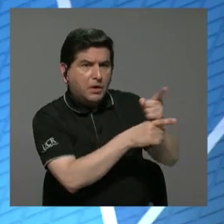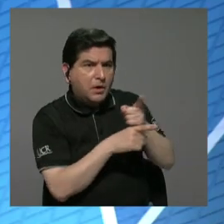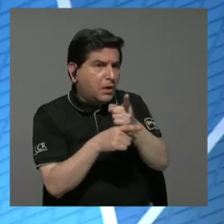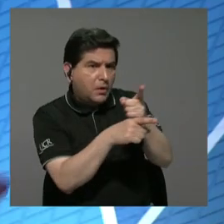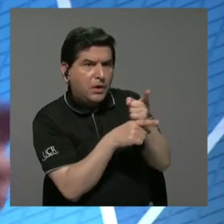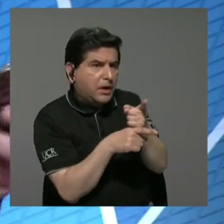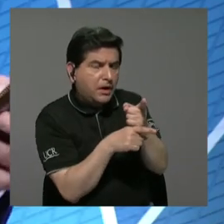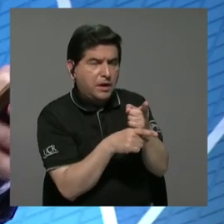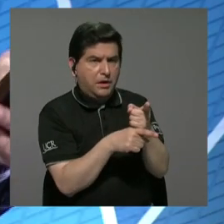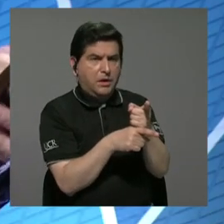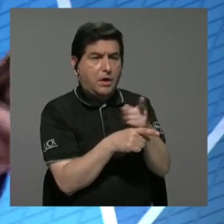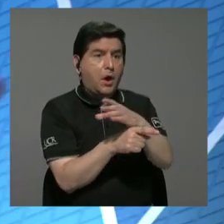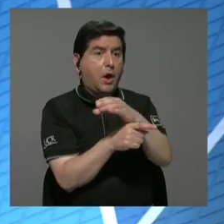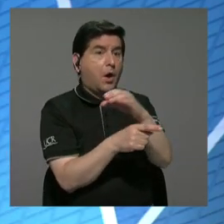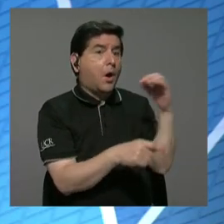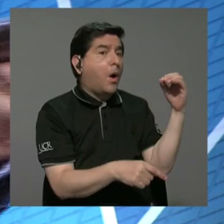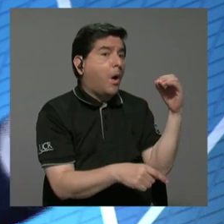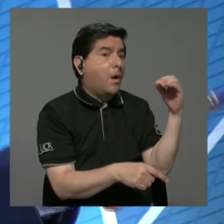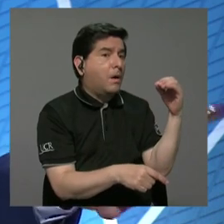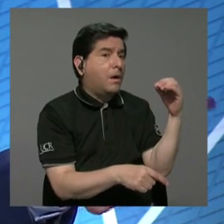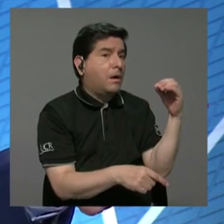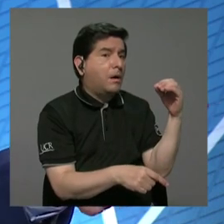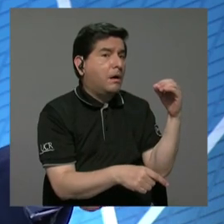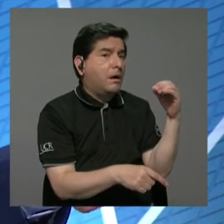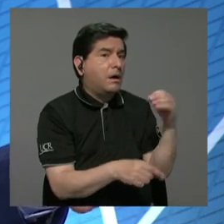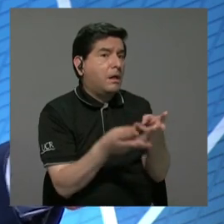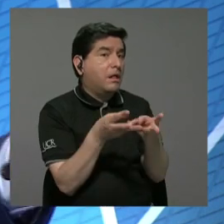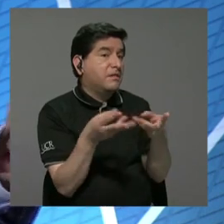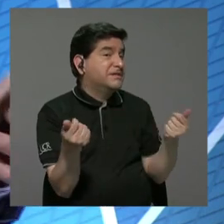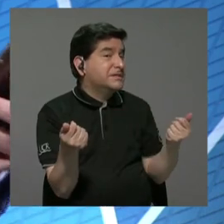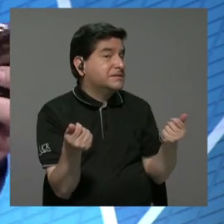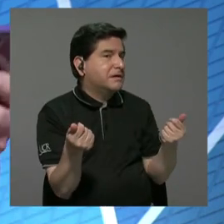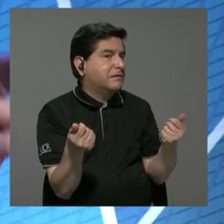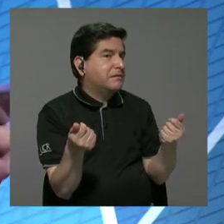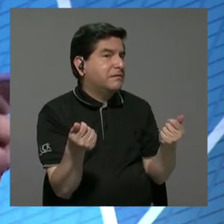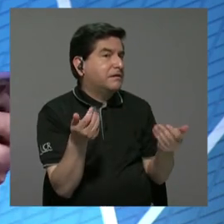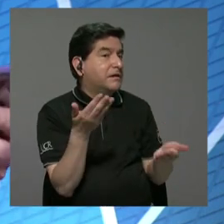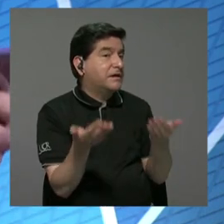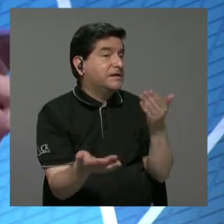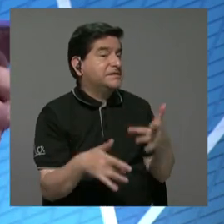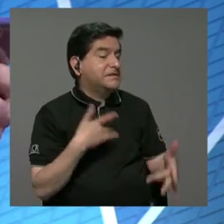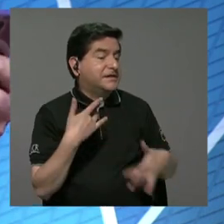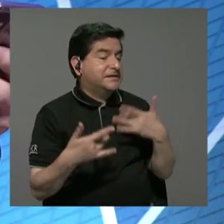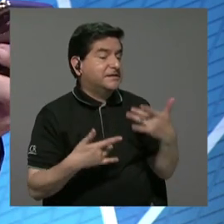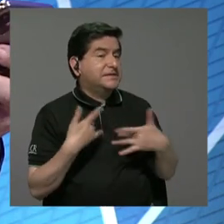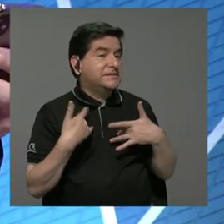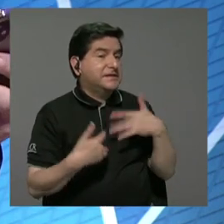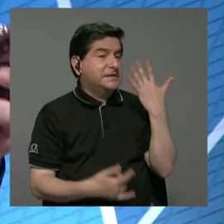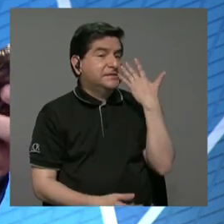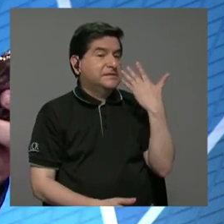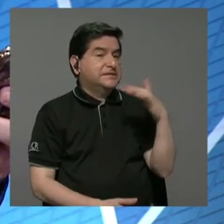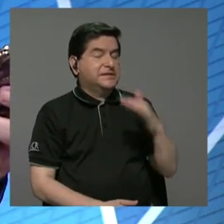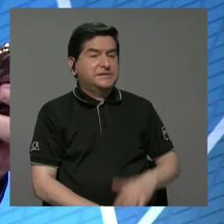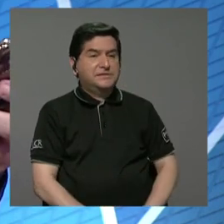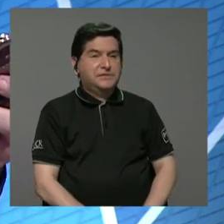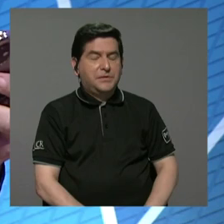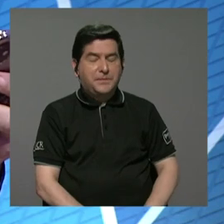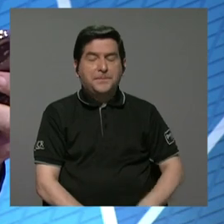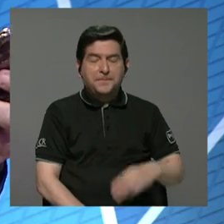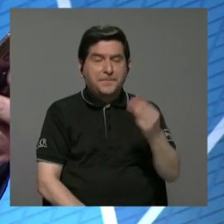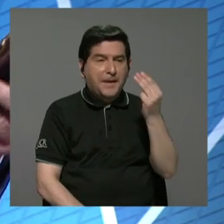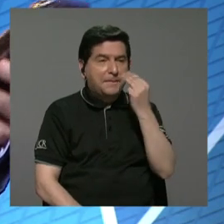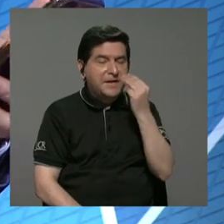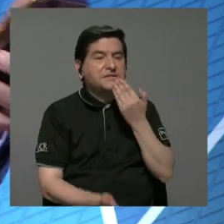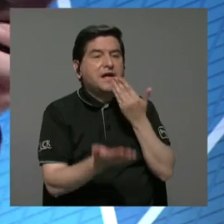corregir o queremos desmantelar? Sí. Que es un poco la sensación que da. Marcela, una